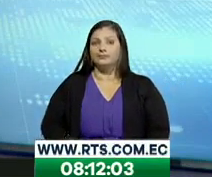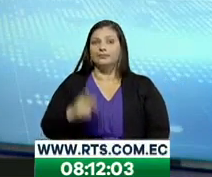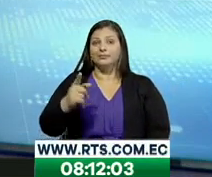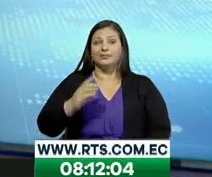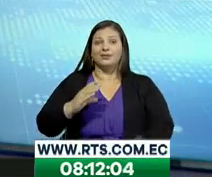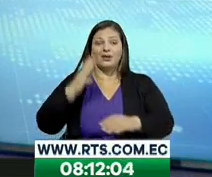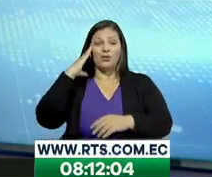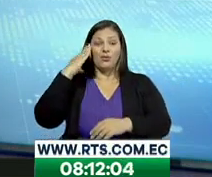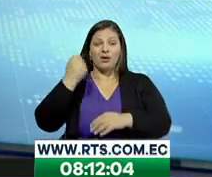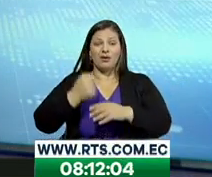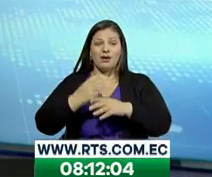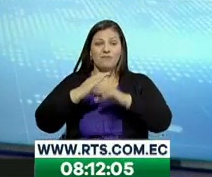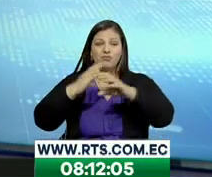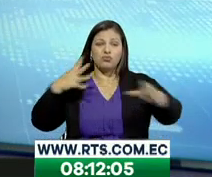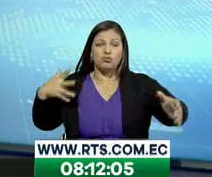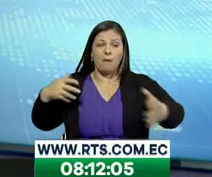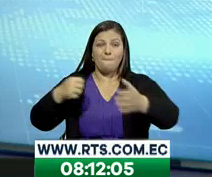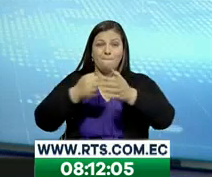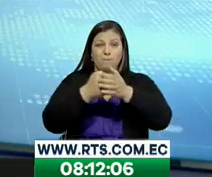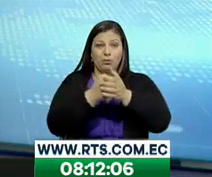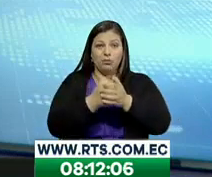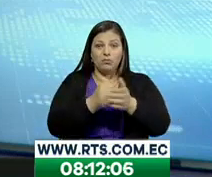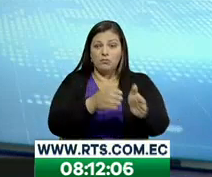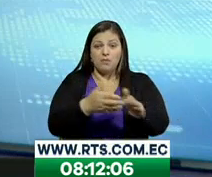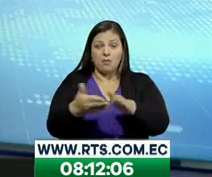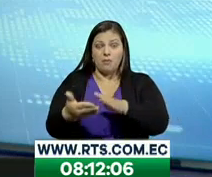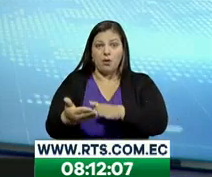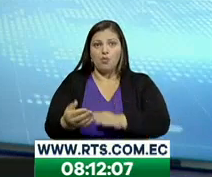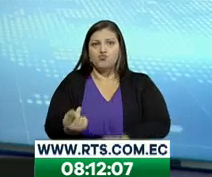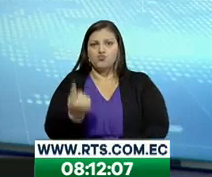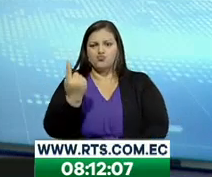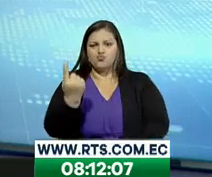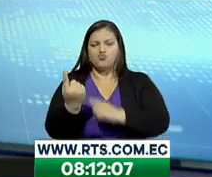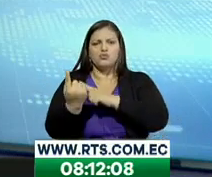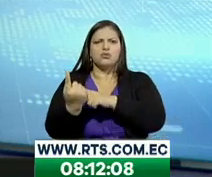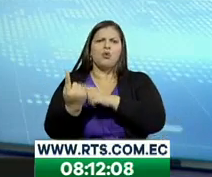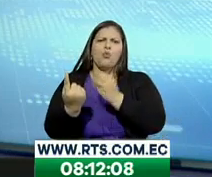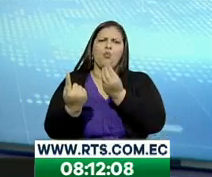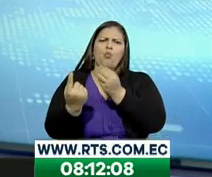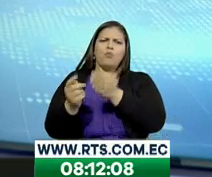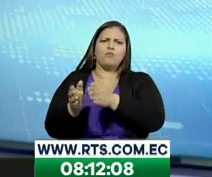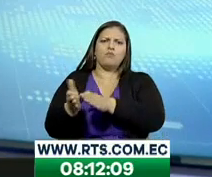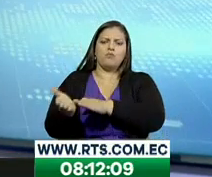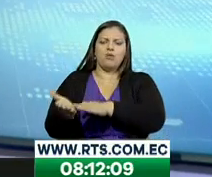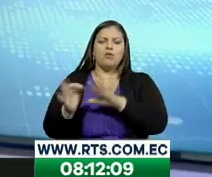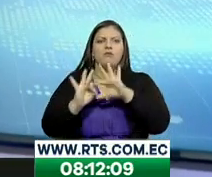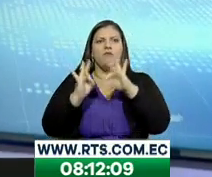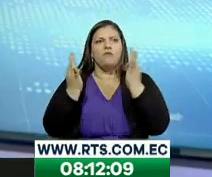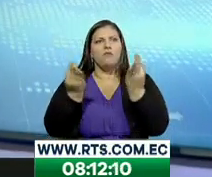podido cobrar el seguro estatal, o sea, el seguro, lo que antes se llamaba, ¿cómo se llamaba esto?